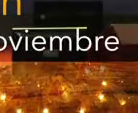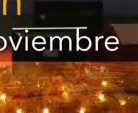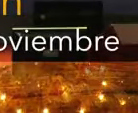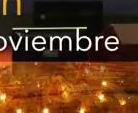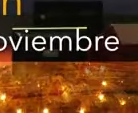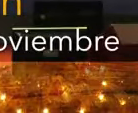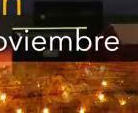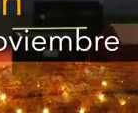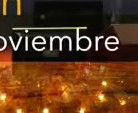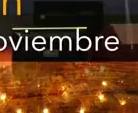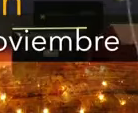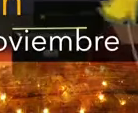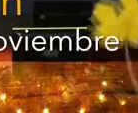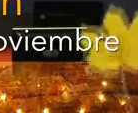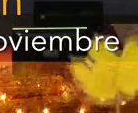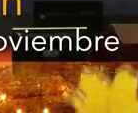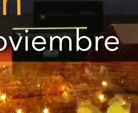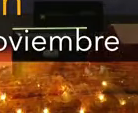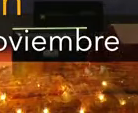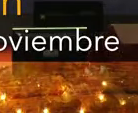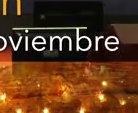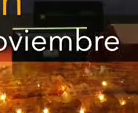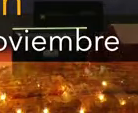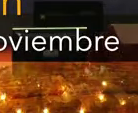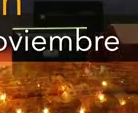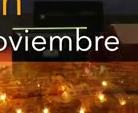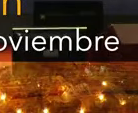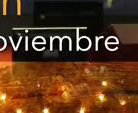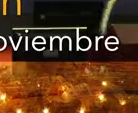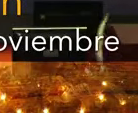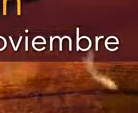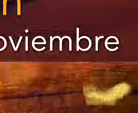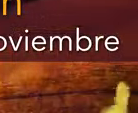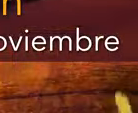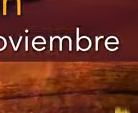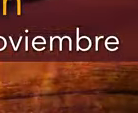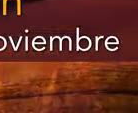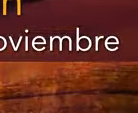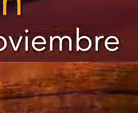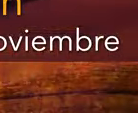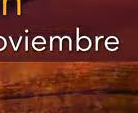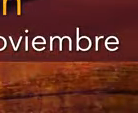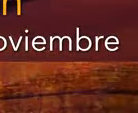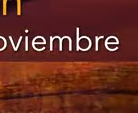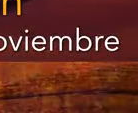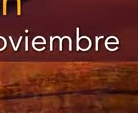10 de la mañana. Invitada especial, Yadira Coradín. Dentro de ti.